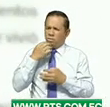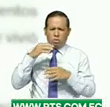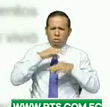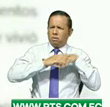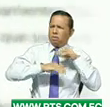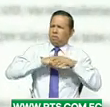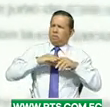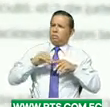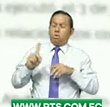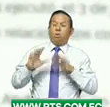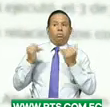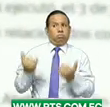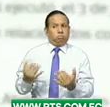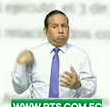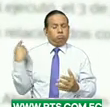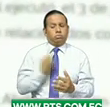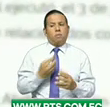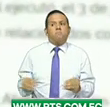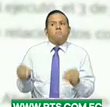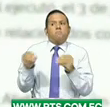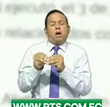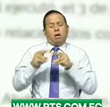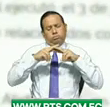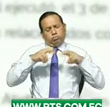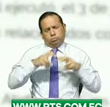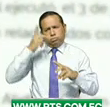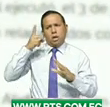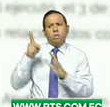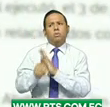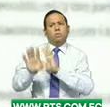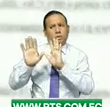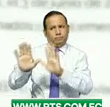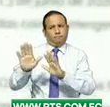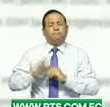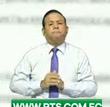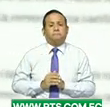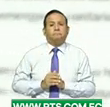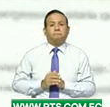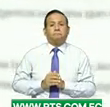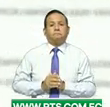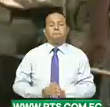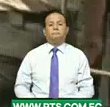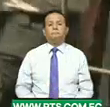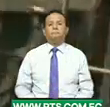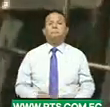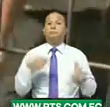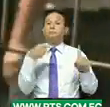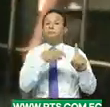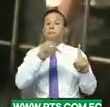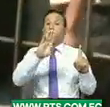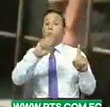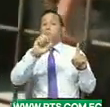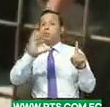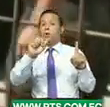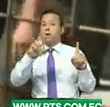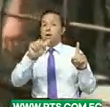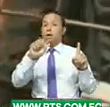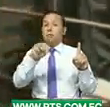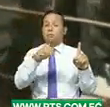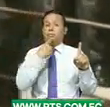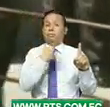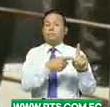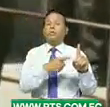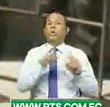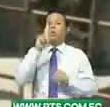apelación, una vez que ésta sea notificada por escrito a las partes procesales. A Bucaram Ortiz solo le queda pendiente